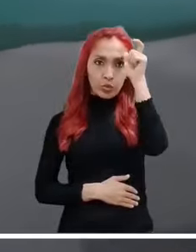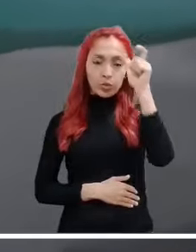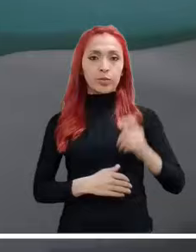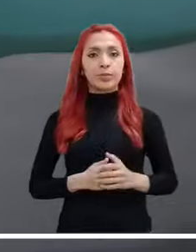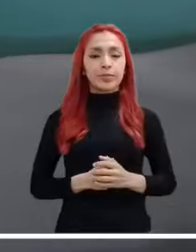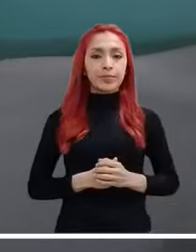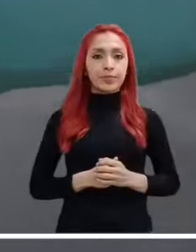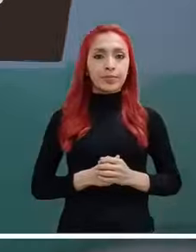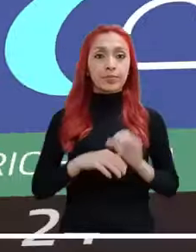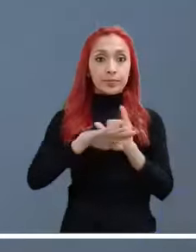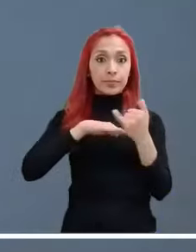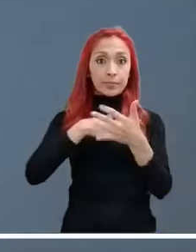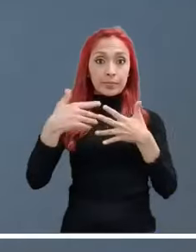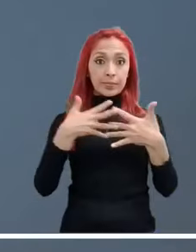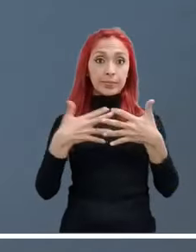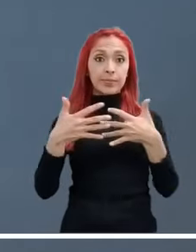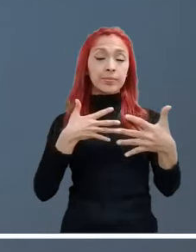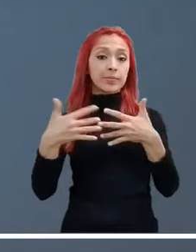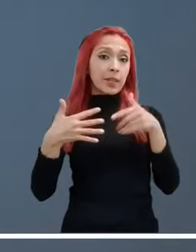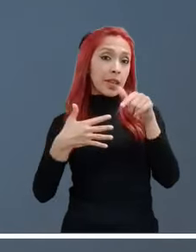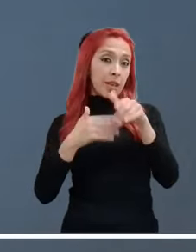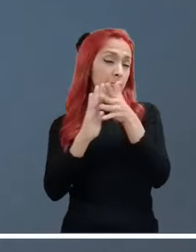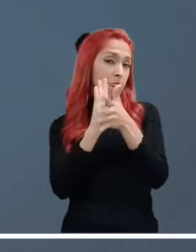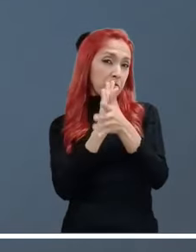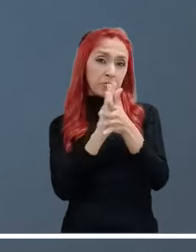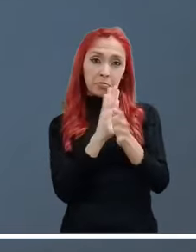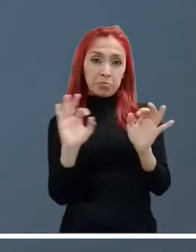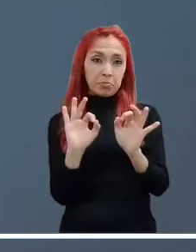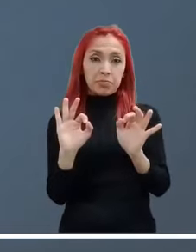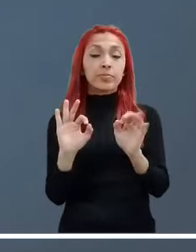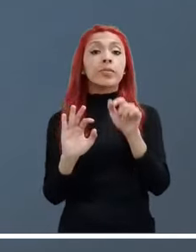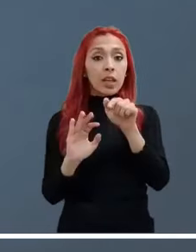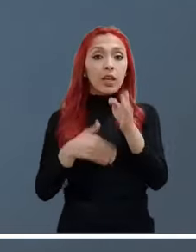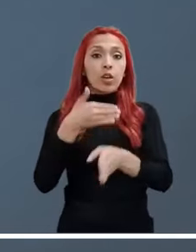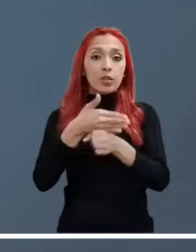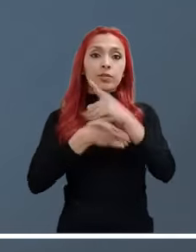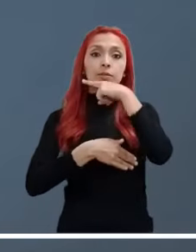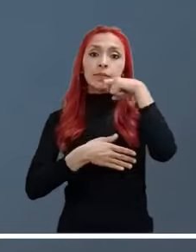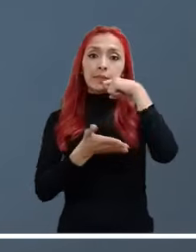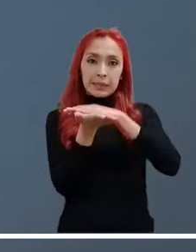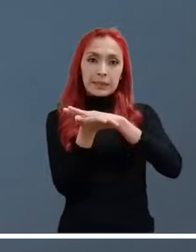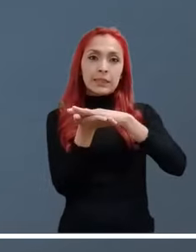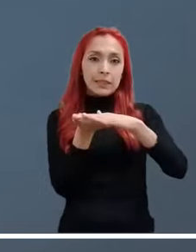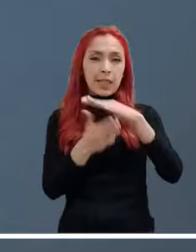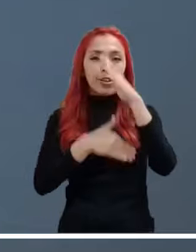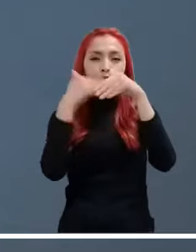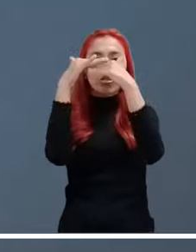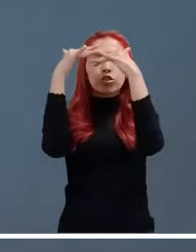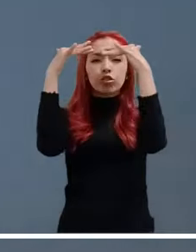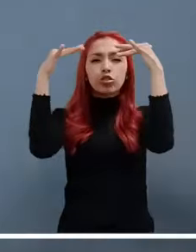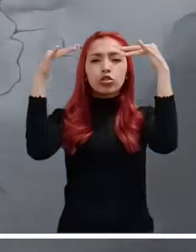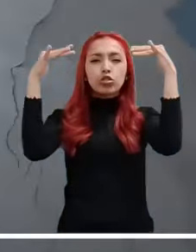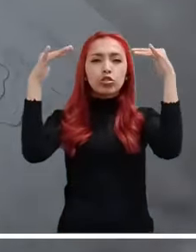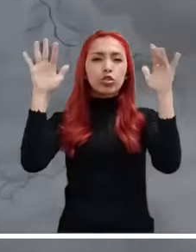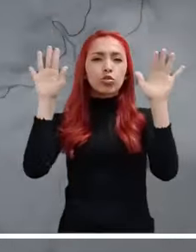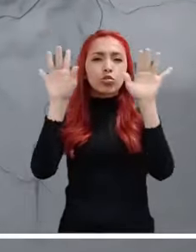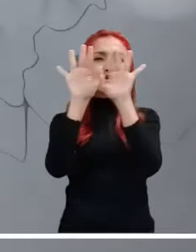el archipiélago no se presentan novedades, pues continuaremos con el tiempo seco y los cielos seminublados.